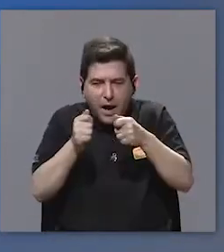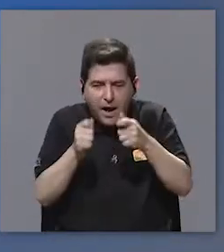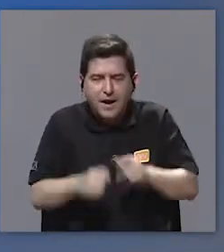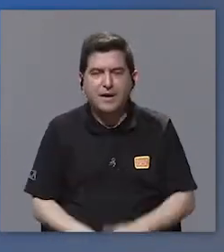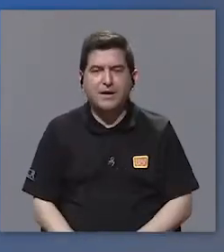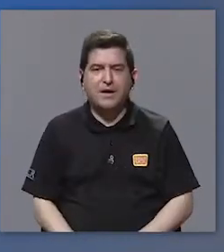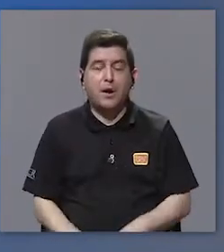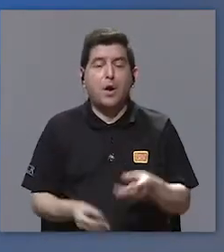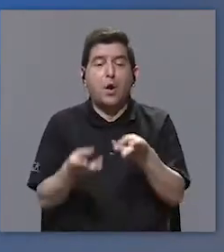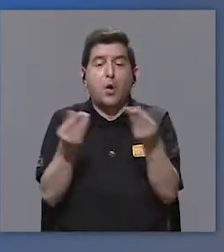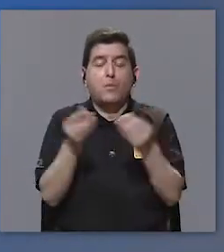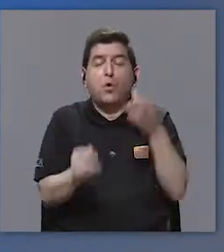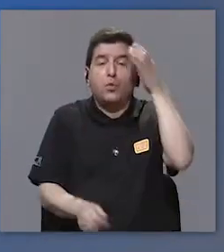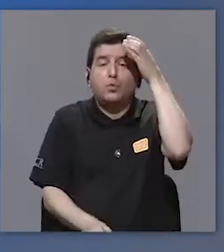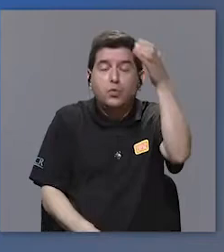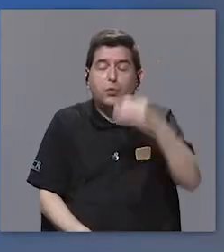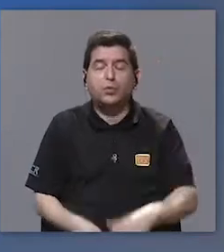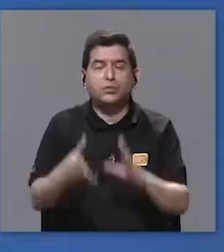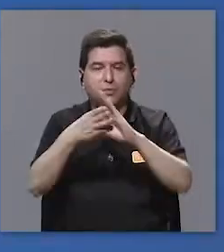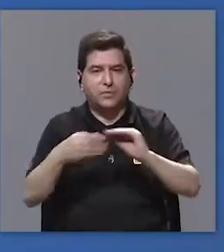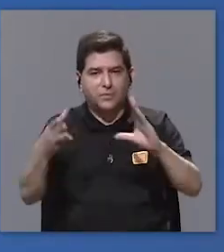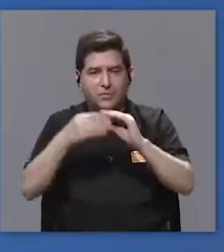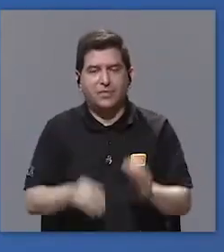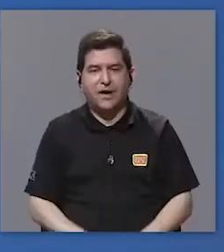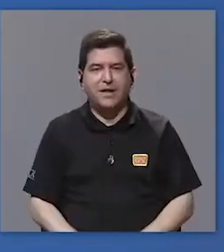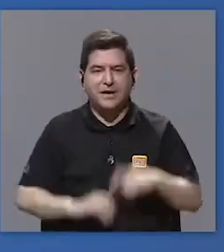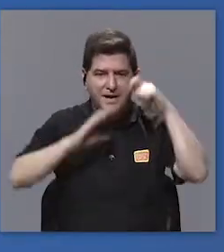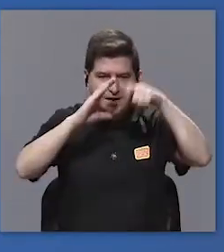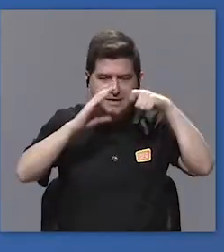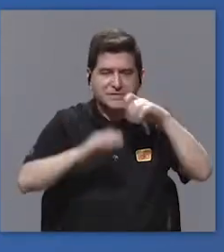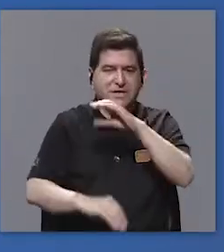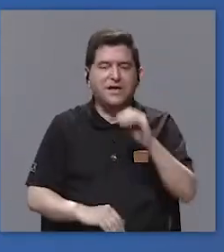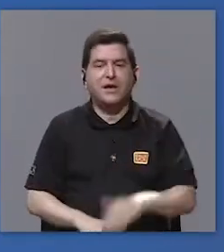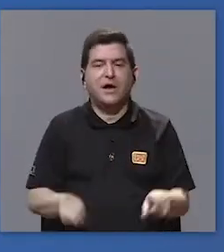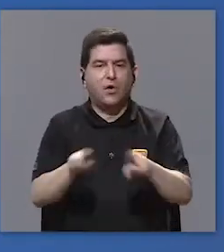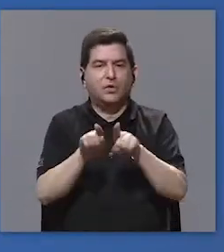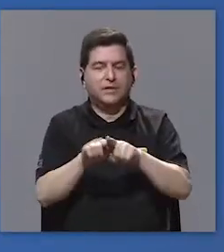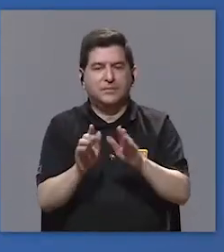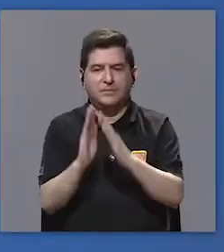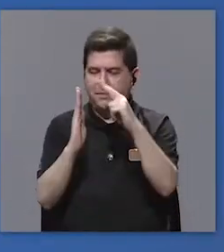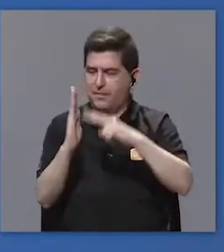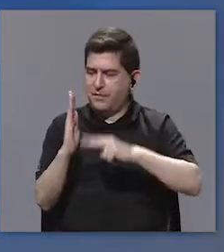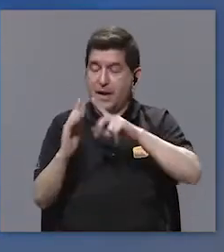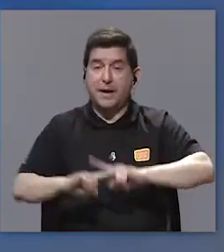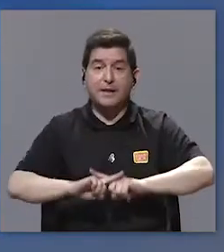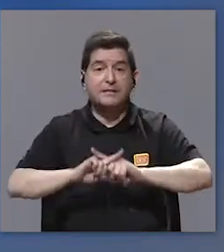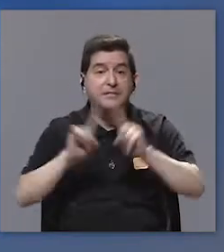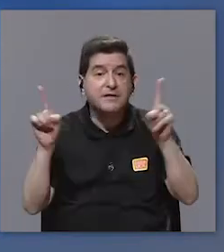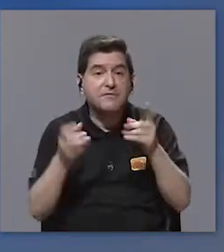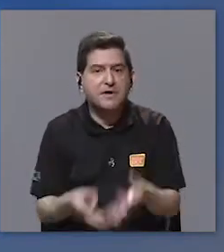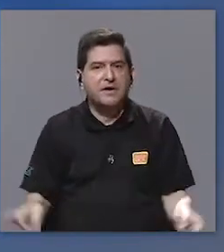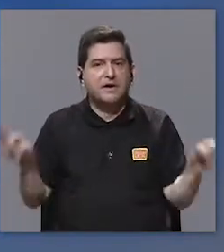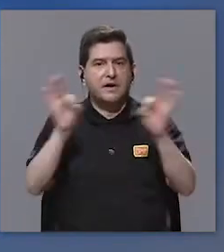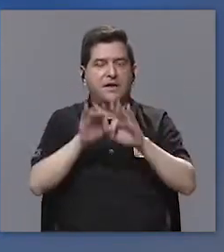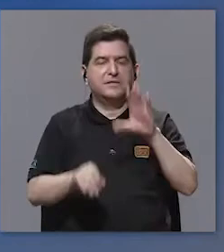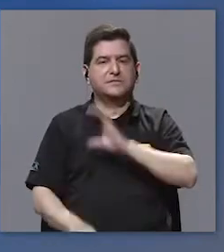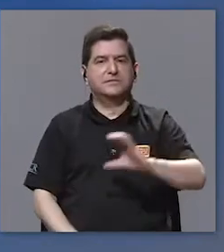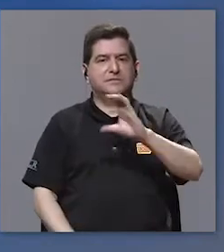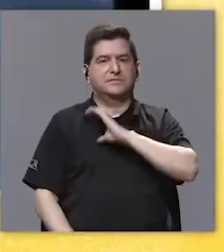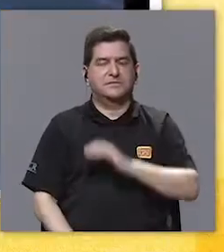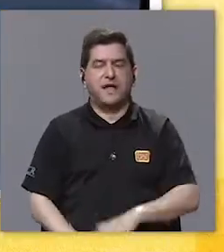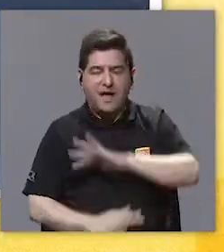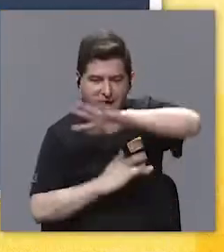narrativo como el cine o la literatura pero qué se diferencia esencialmente por una cualidad la interactividad con el